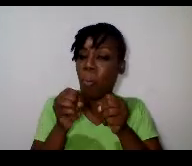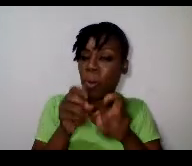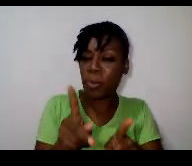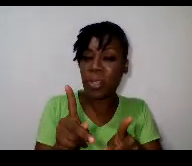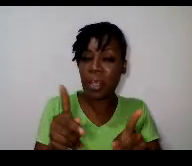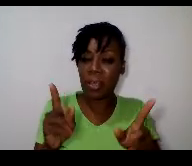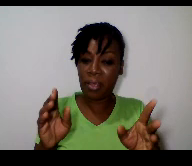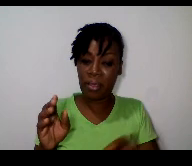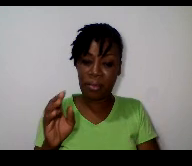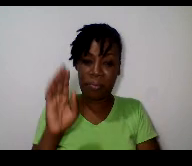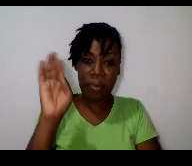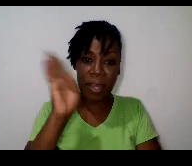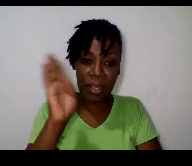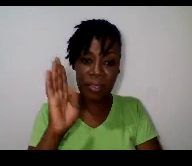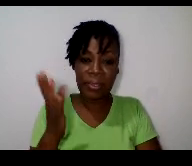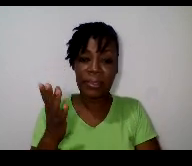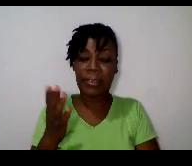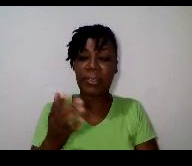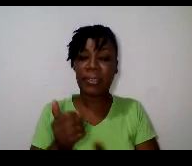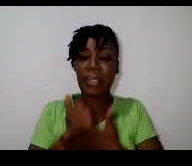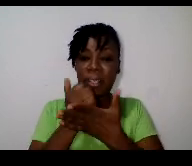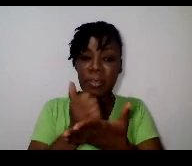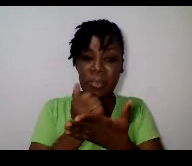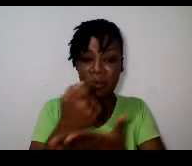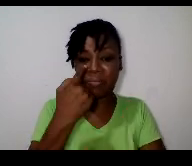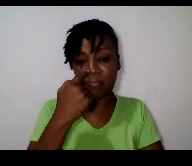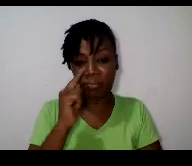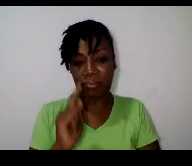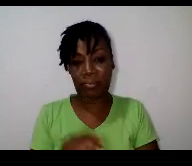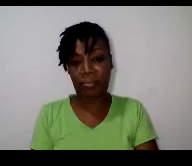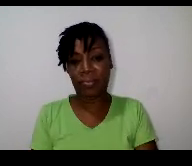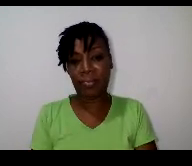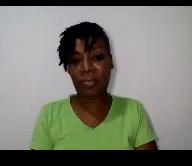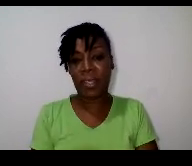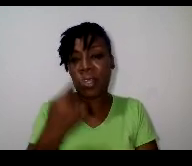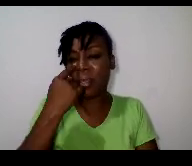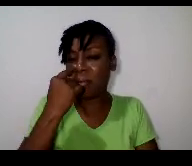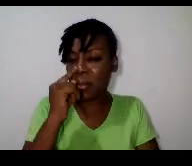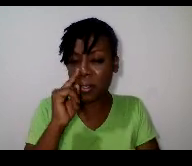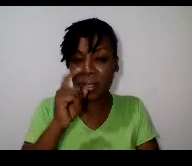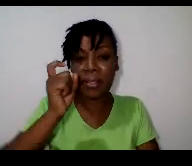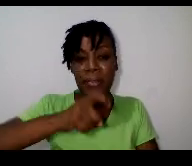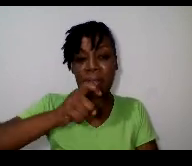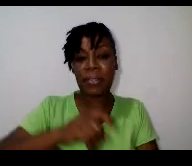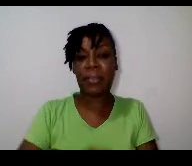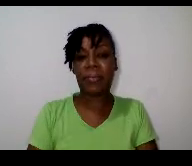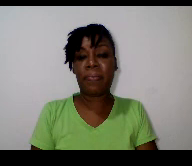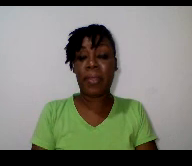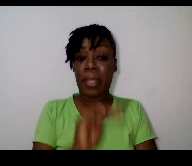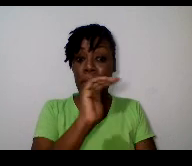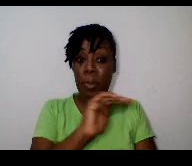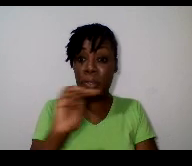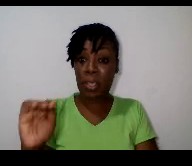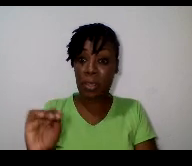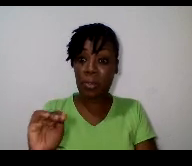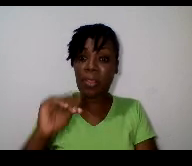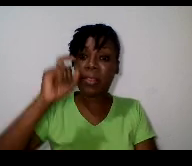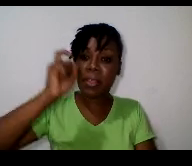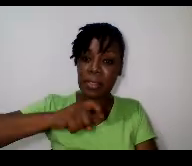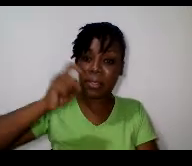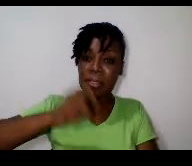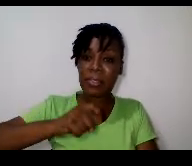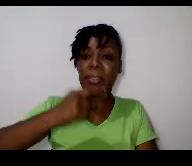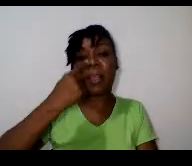el aburrimiento, una palabra que nos da pavor. El aburrimiento es necesario. Los niños necesitan